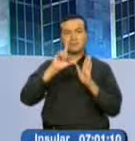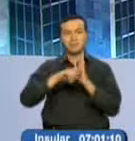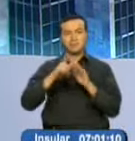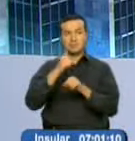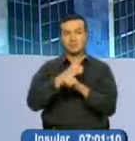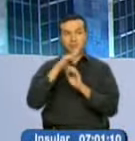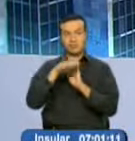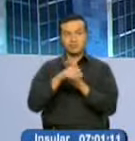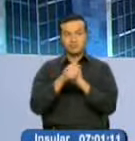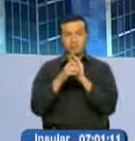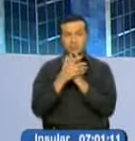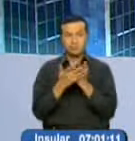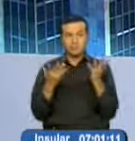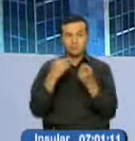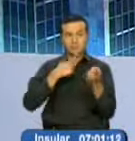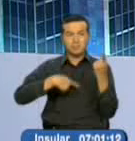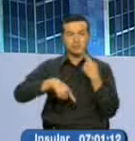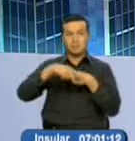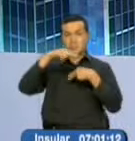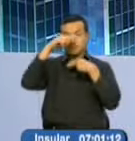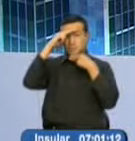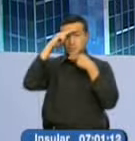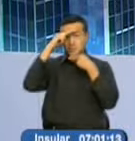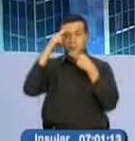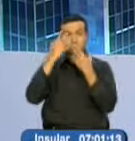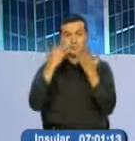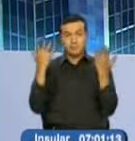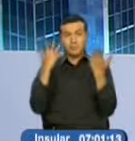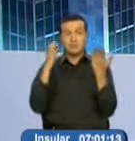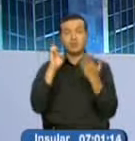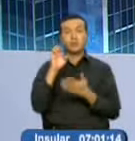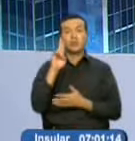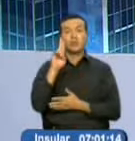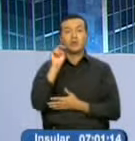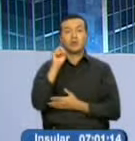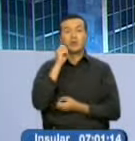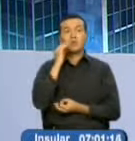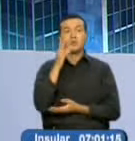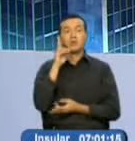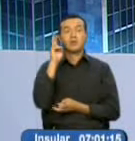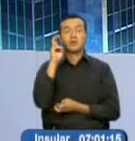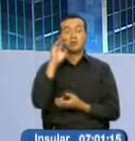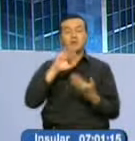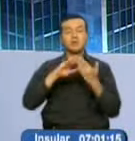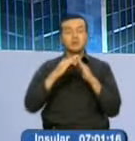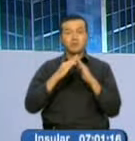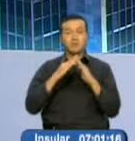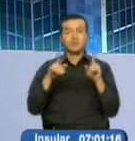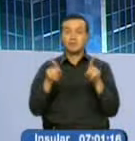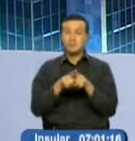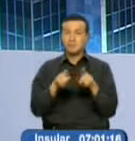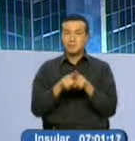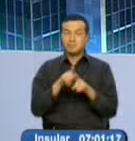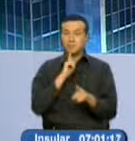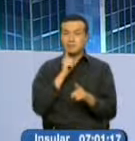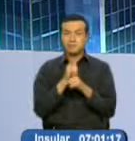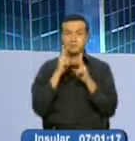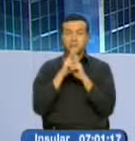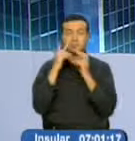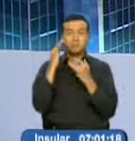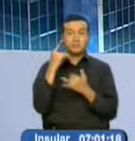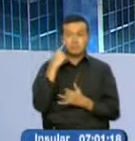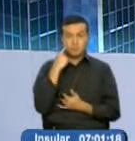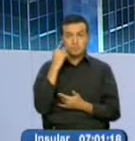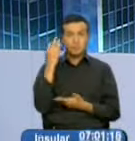menos en territorio insular. Al volver de esta nueva pausa, nuestro compañero Eduardo Córdoba nos cuenta las noticias de la comunidad, pero también la expectativa que se